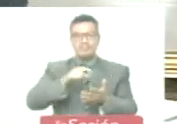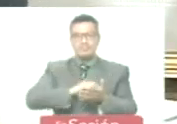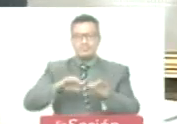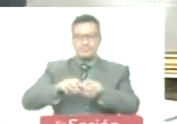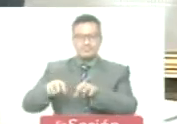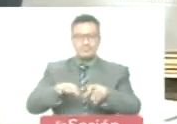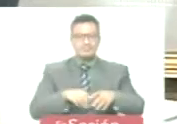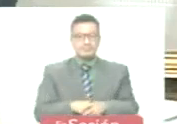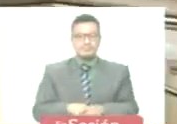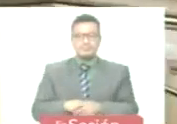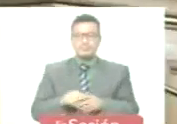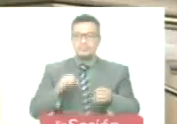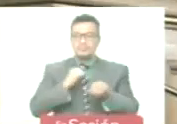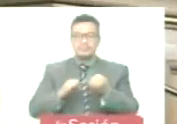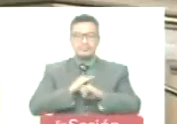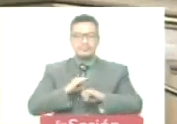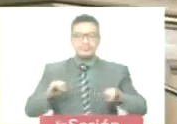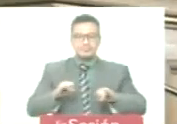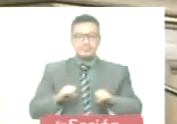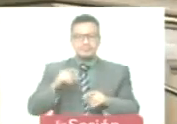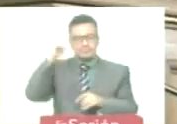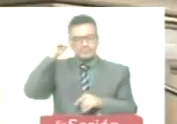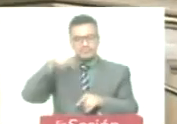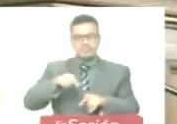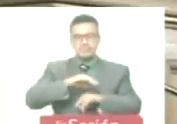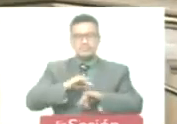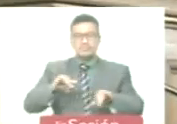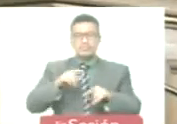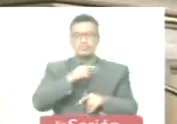secretaria. Agotada la agenda del orden del día, ciudadano